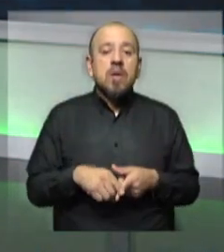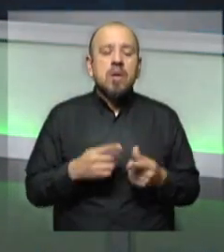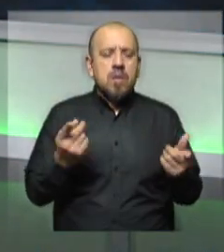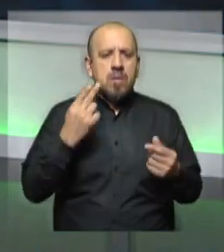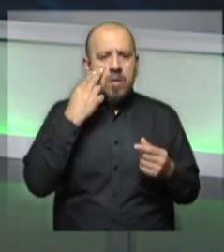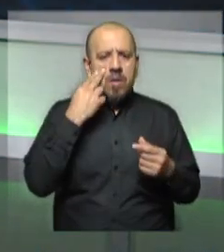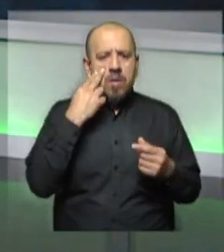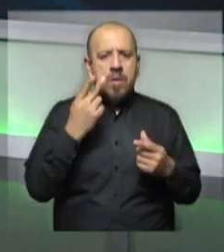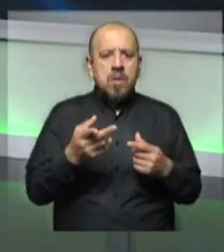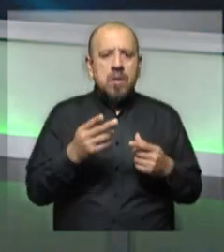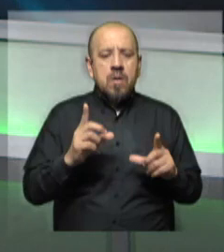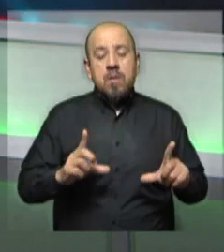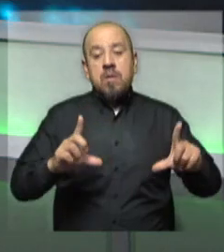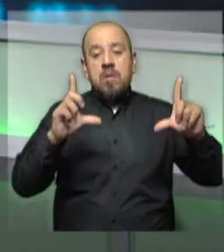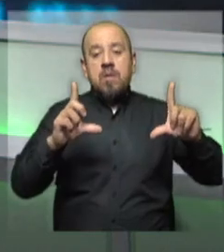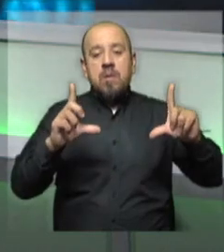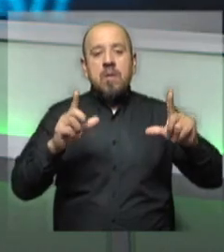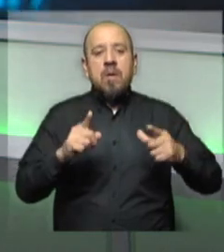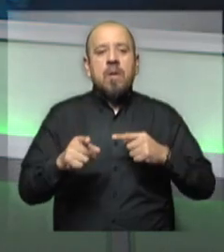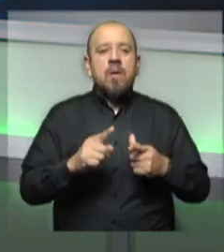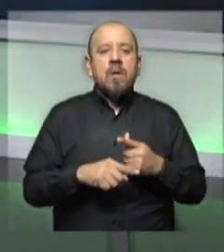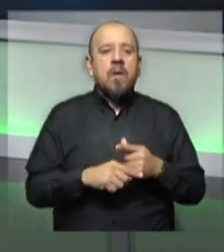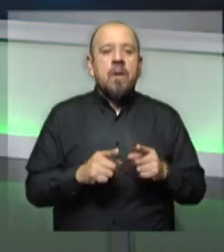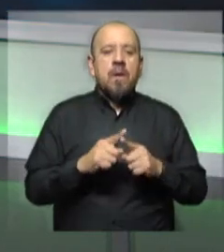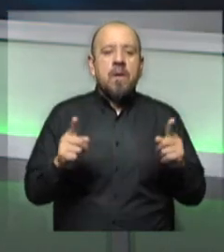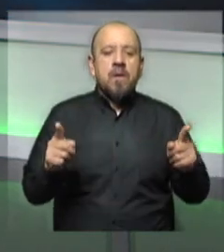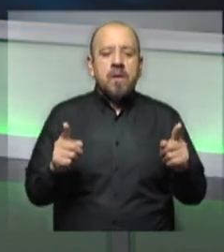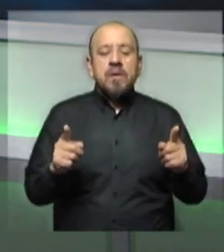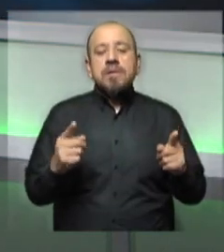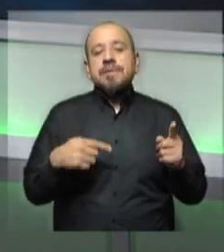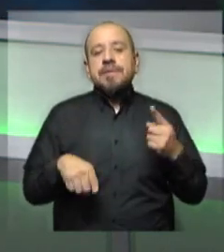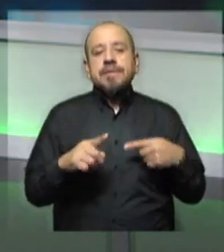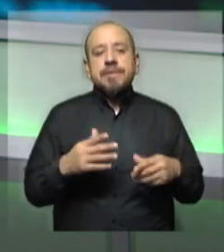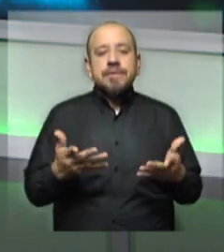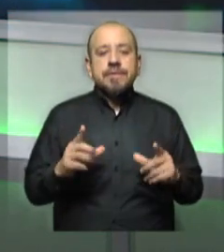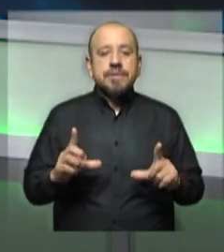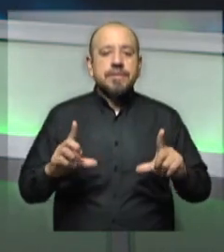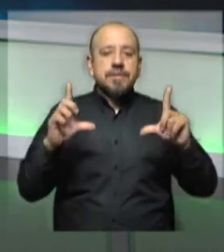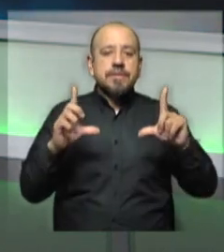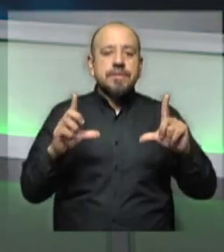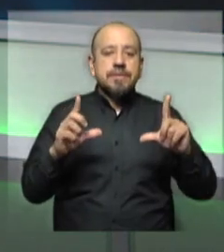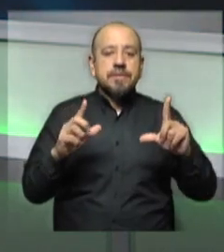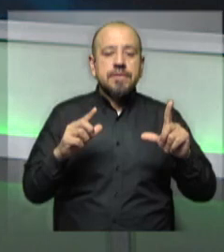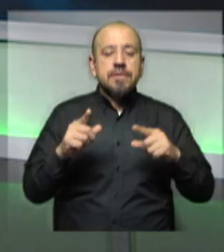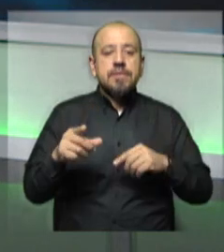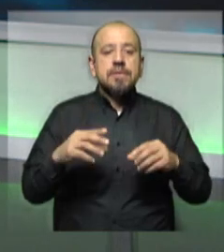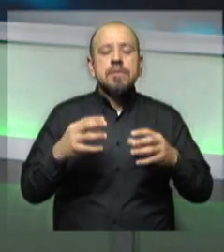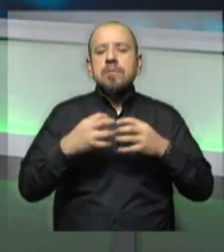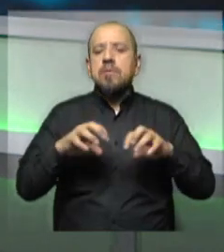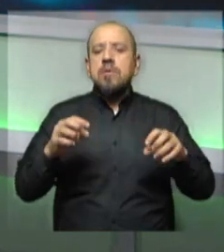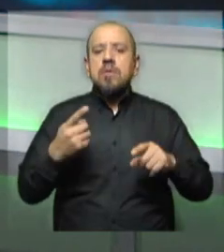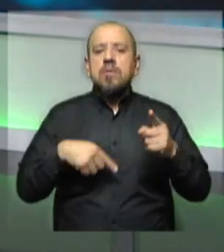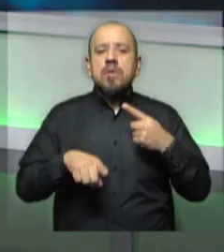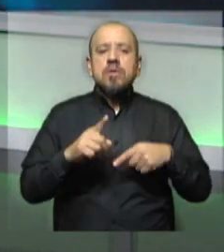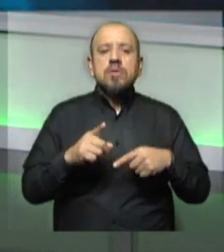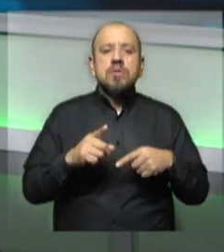problemática como foto y como película Sí ahora vamos una placa más y nos vamos a meter en la desagración pero por